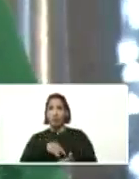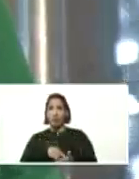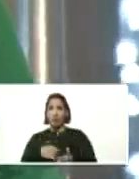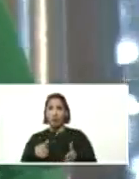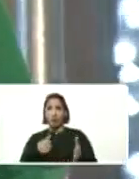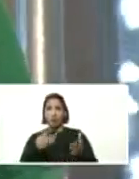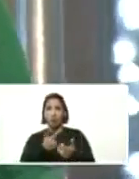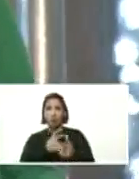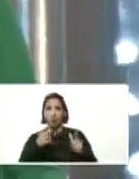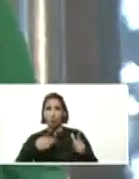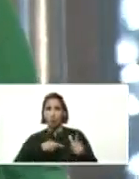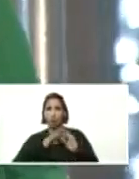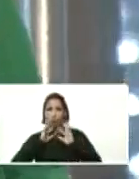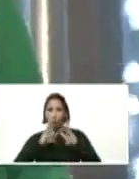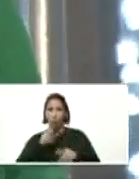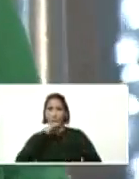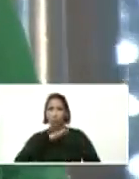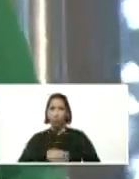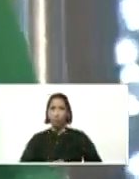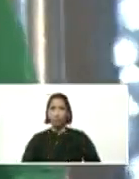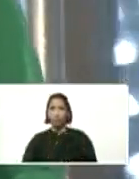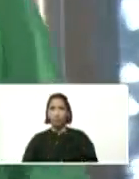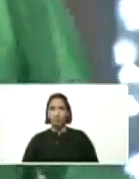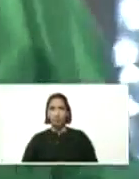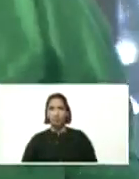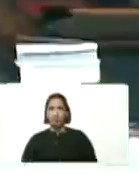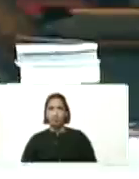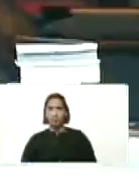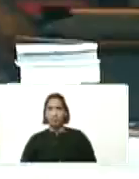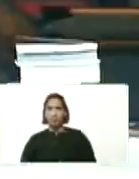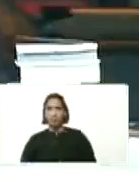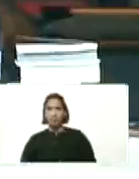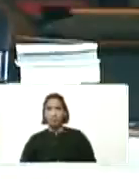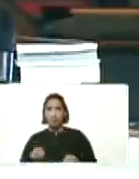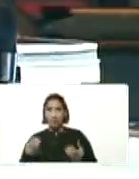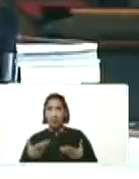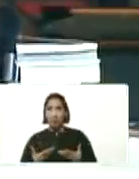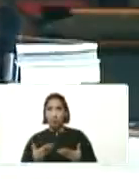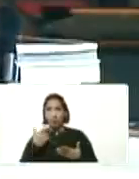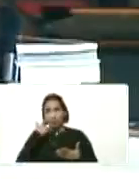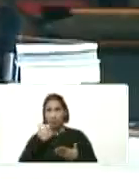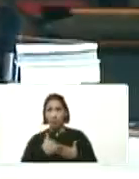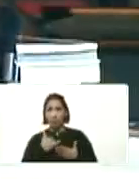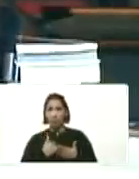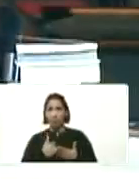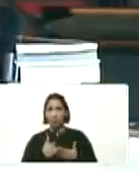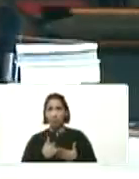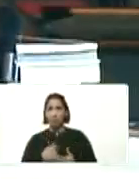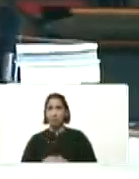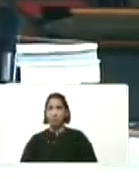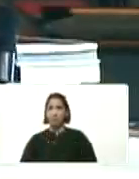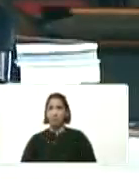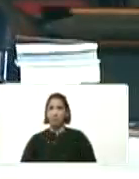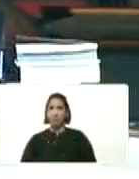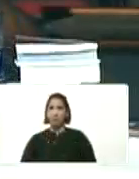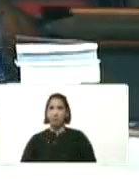de Libertad, contamos esa historia, presidente. Extraordinario. Fíjense este regalo en digital.